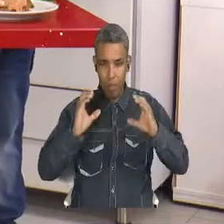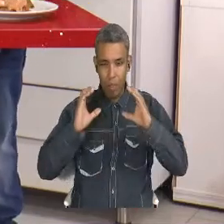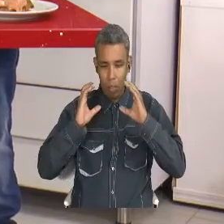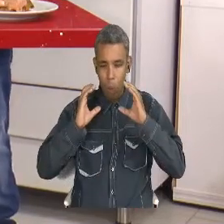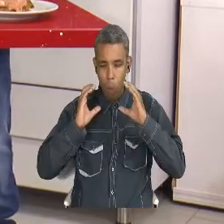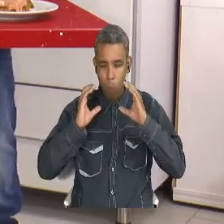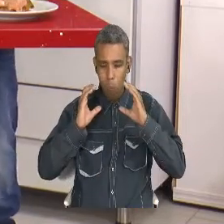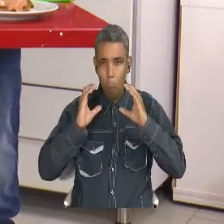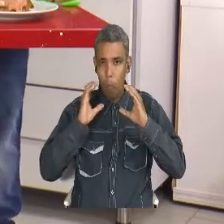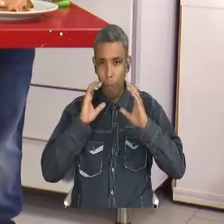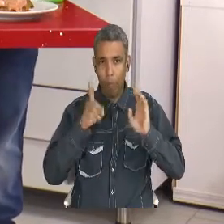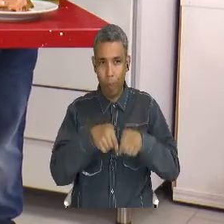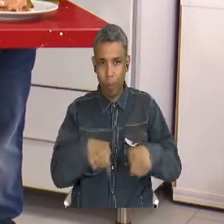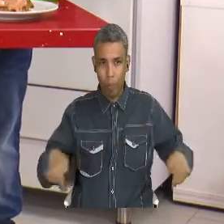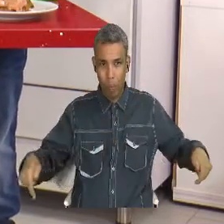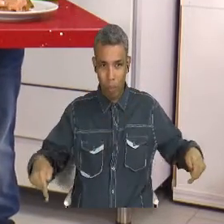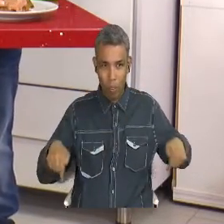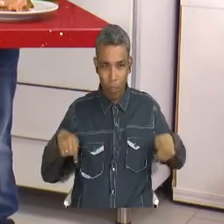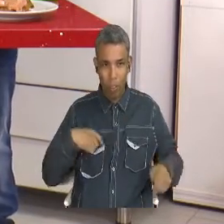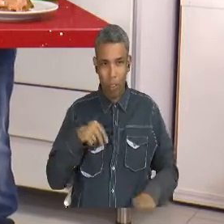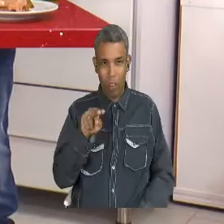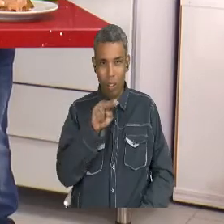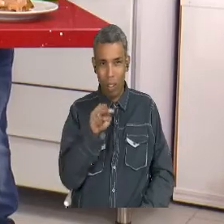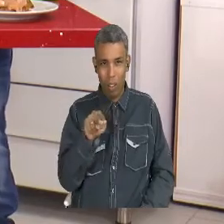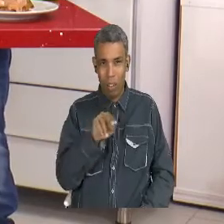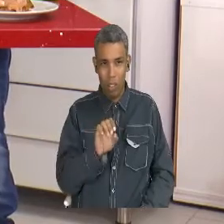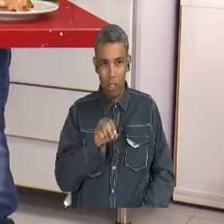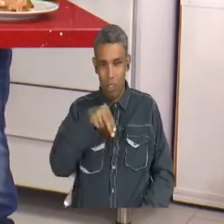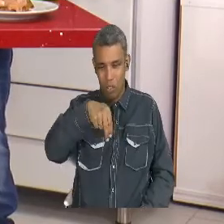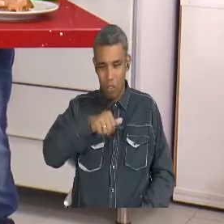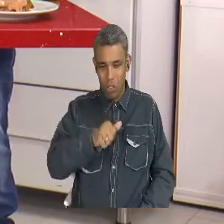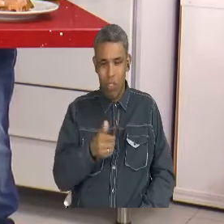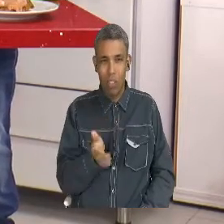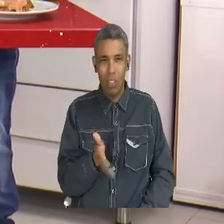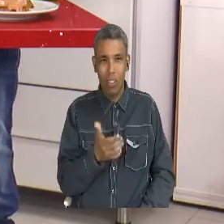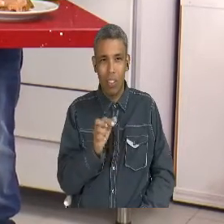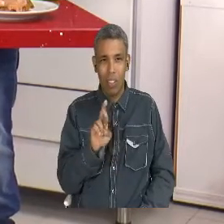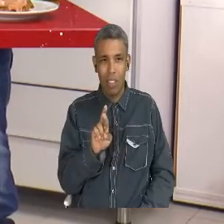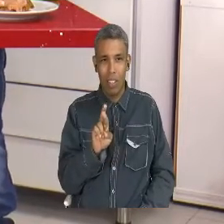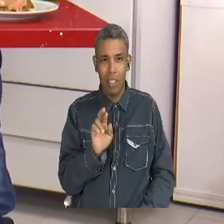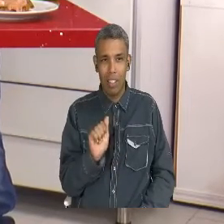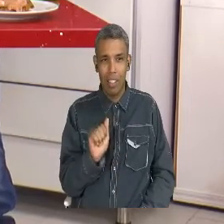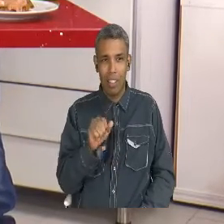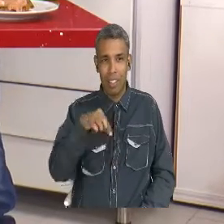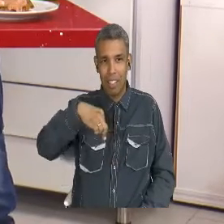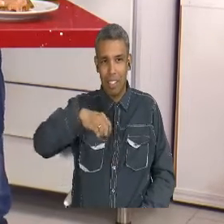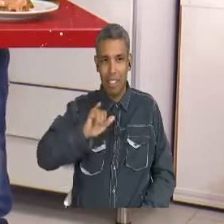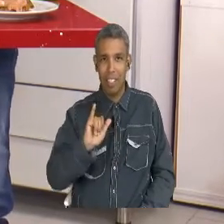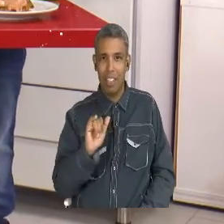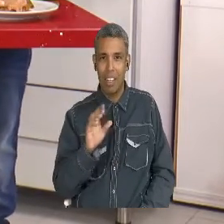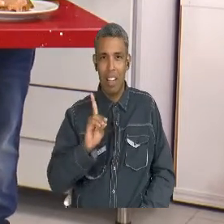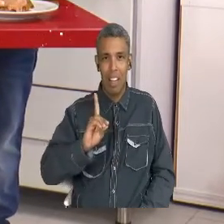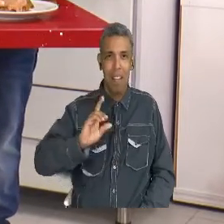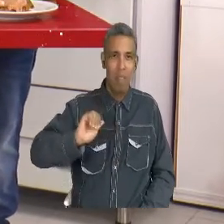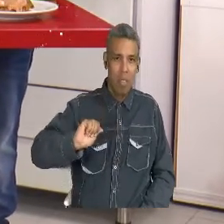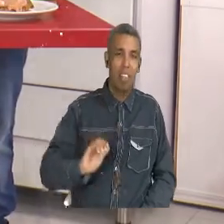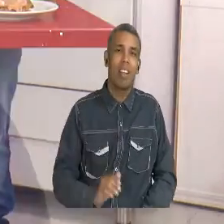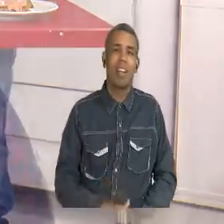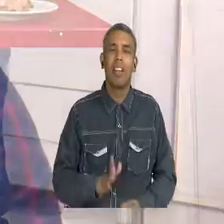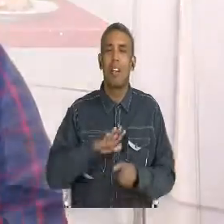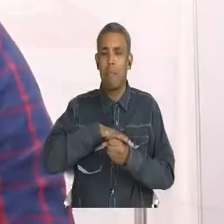Zona rápida, Víctor, el lugar in en Barranca Bermeja en comidas rápidas. ¿Ubicado no, dónde, caramba? Es en La